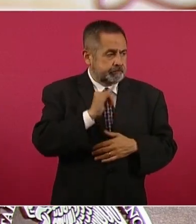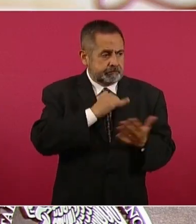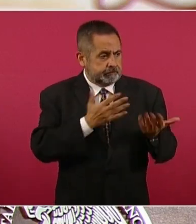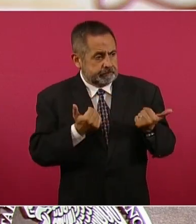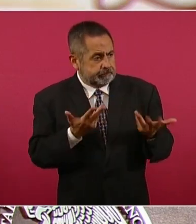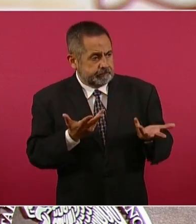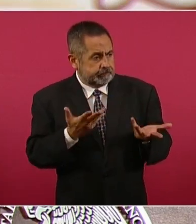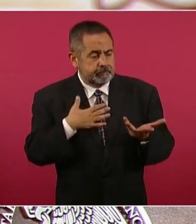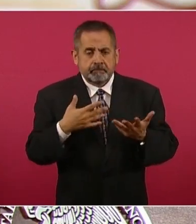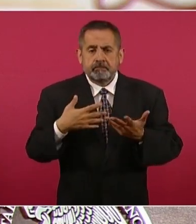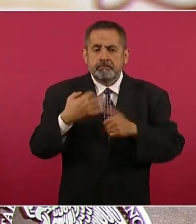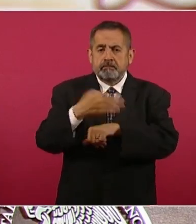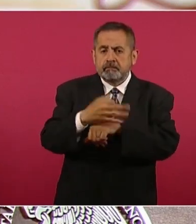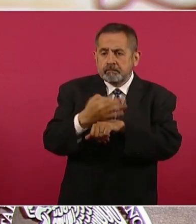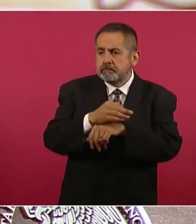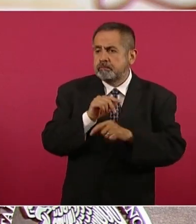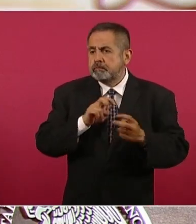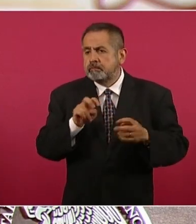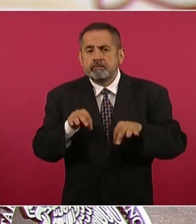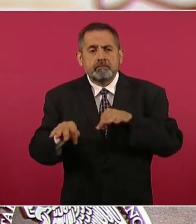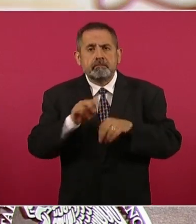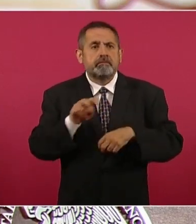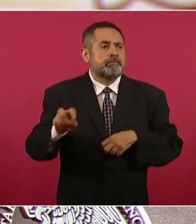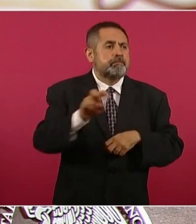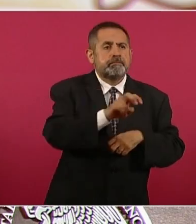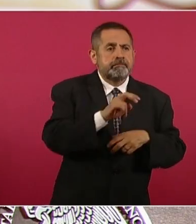tradicional, jerárquica, de